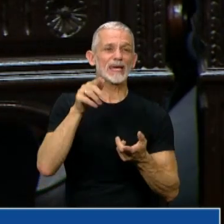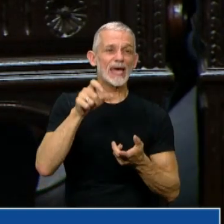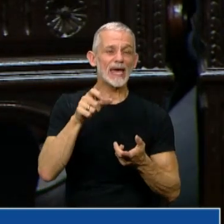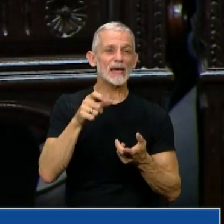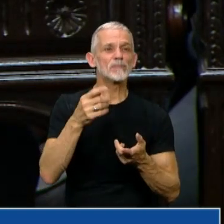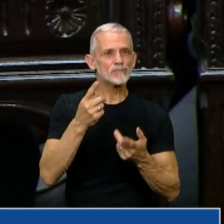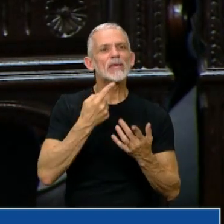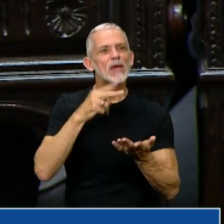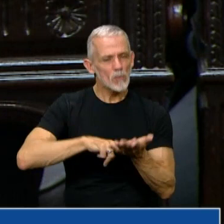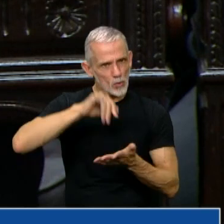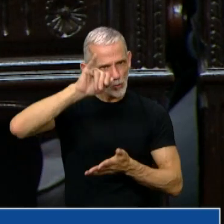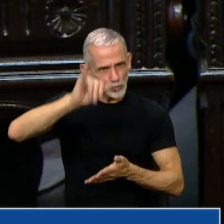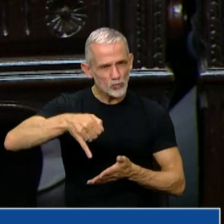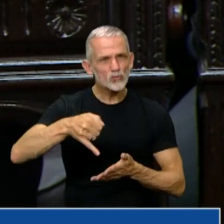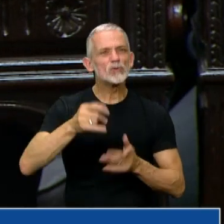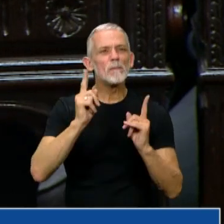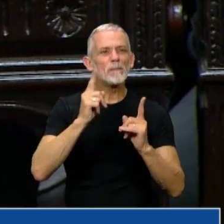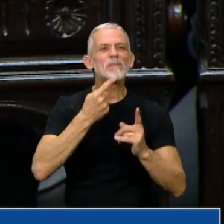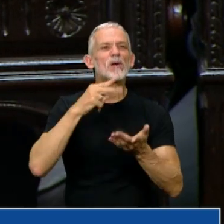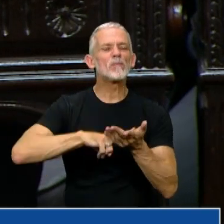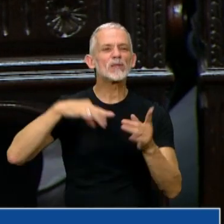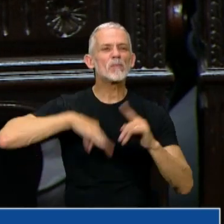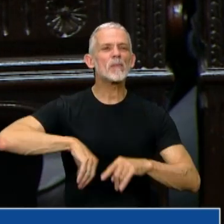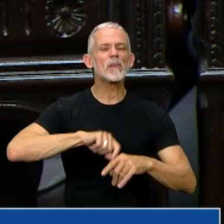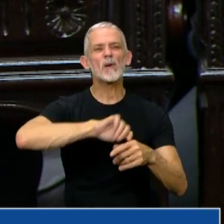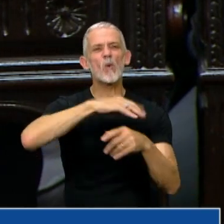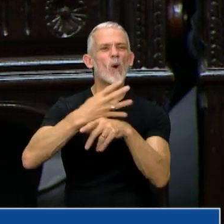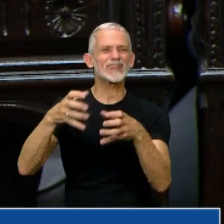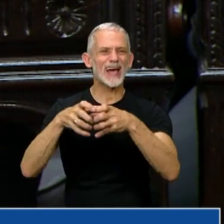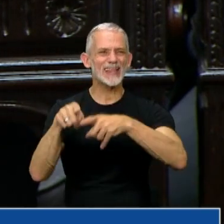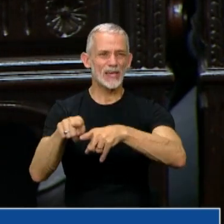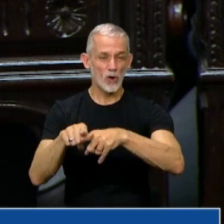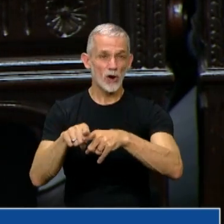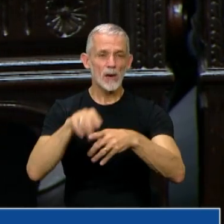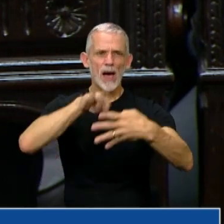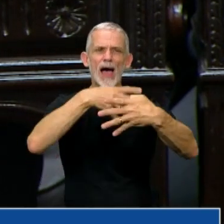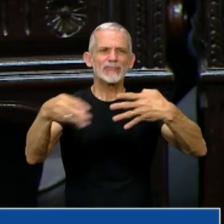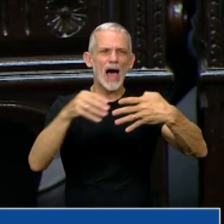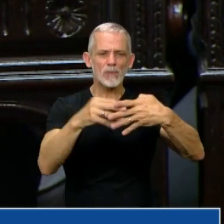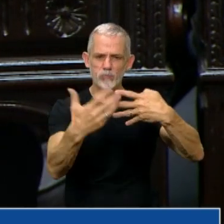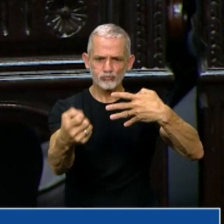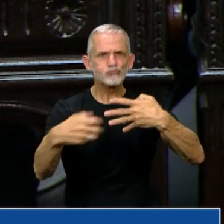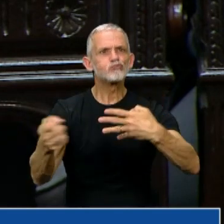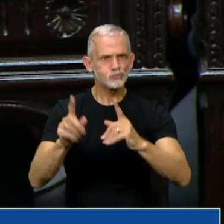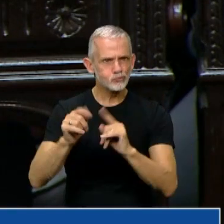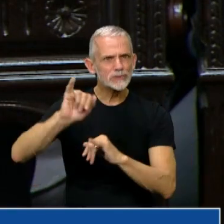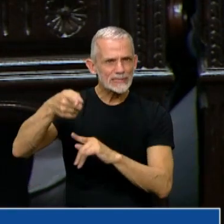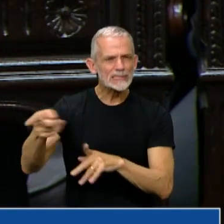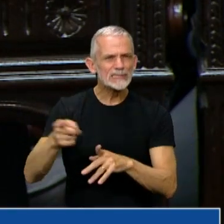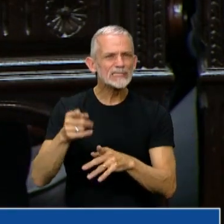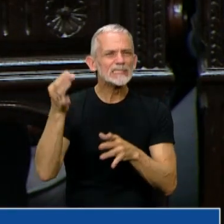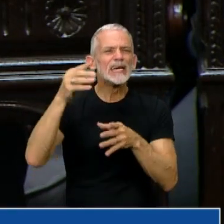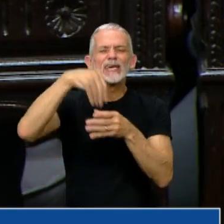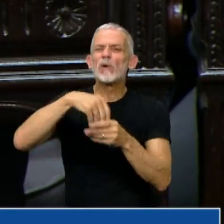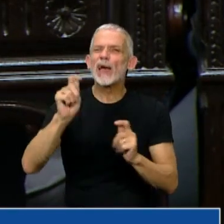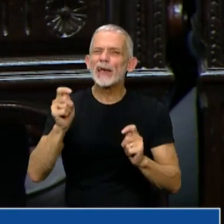siguen alcanzados por el régimen actual de cuarta categoría con su respectiva tabla y deducciones. Y ellos allí están